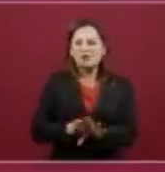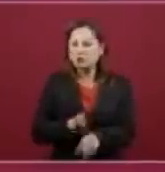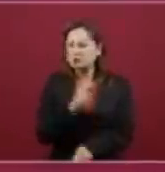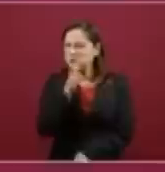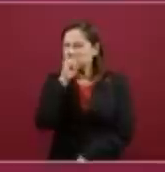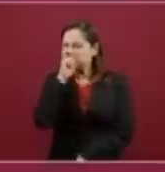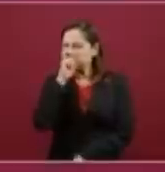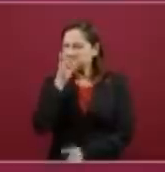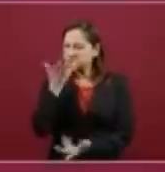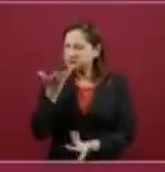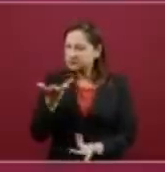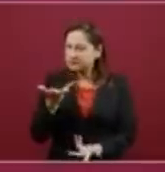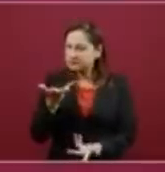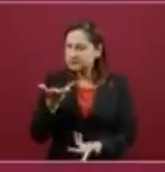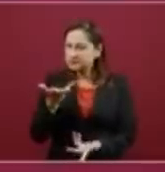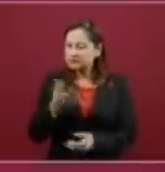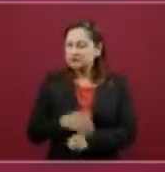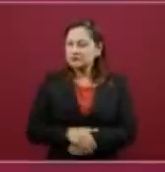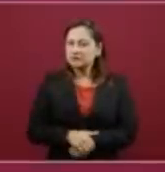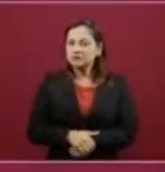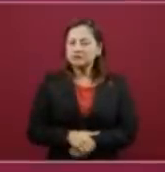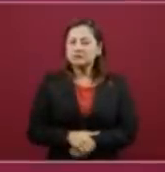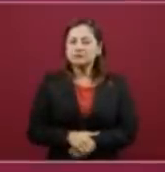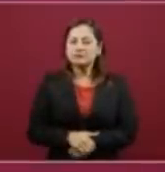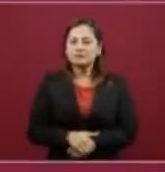cómo era